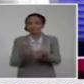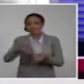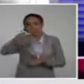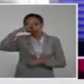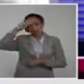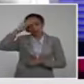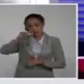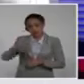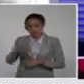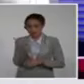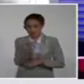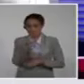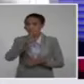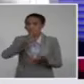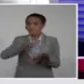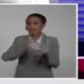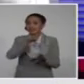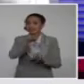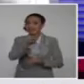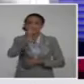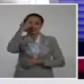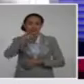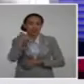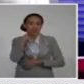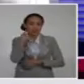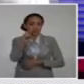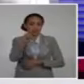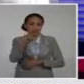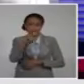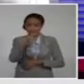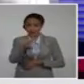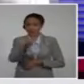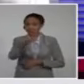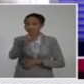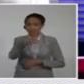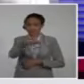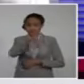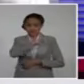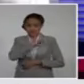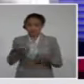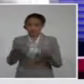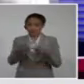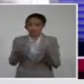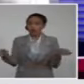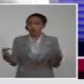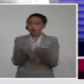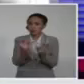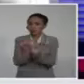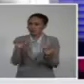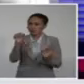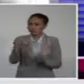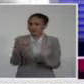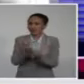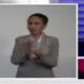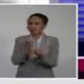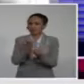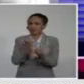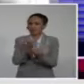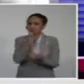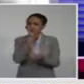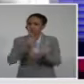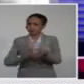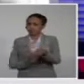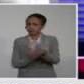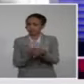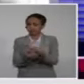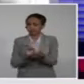es martes 13 de abril del año 2021. Ayer, durante la reunión del Grupo Temporal de Trabajo para el enfrentamiento y control